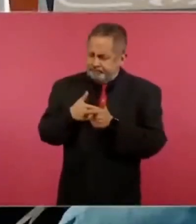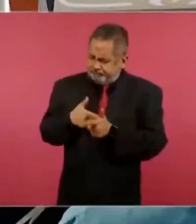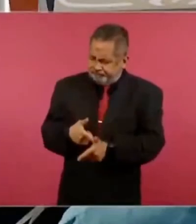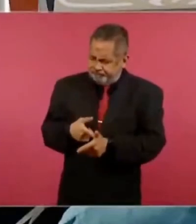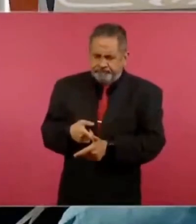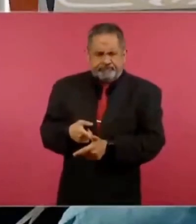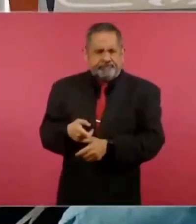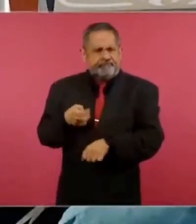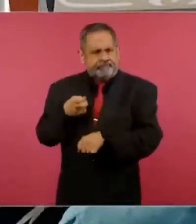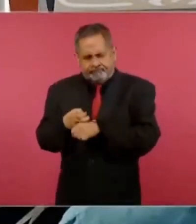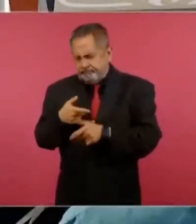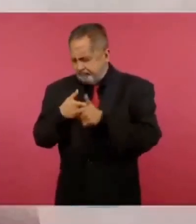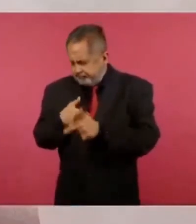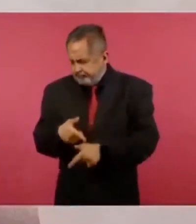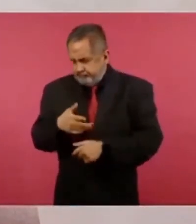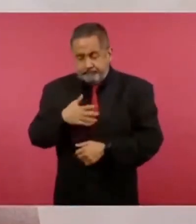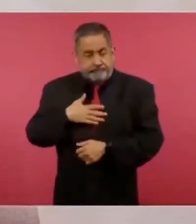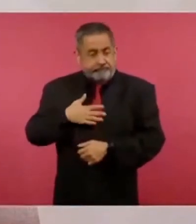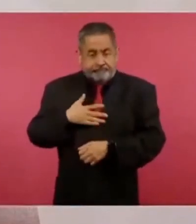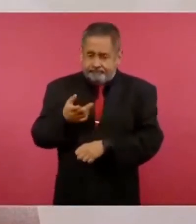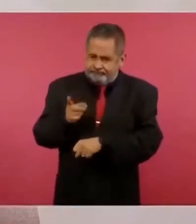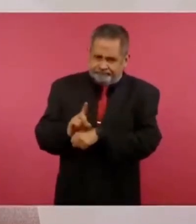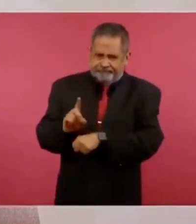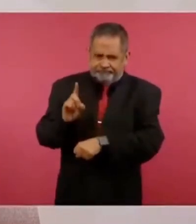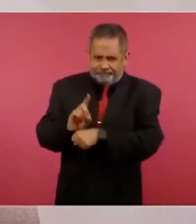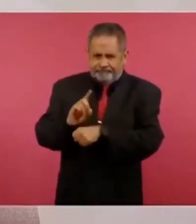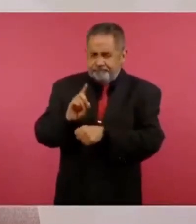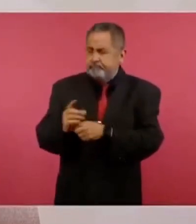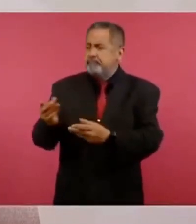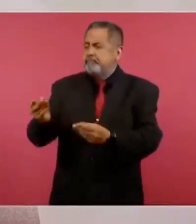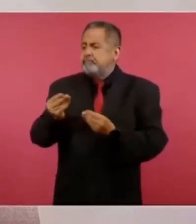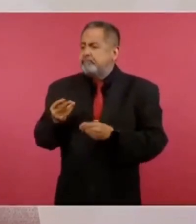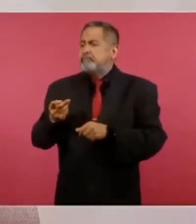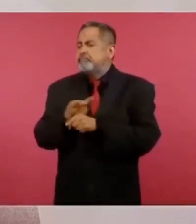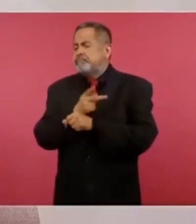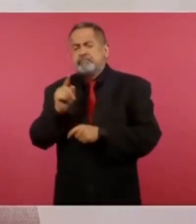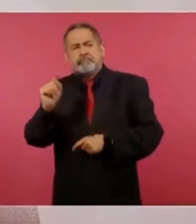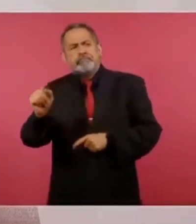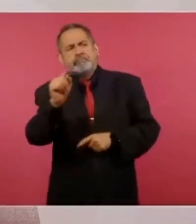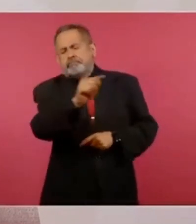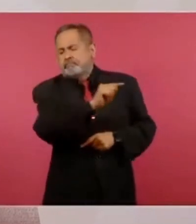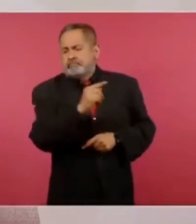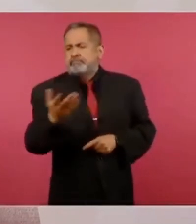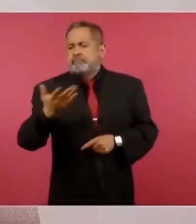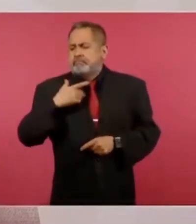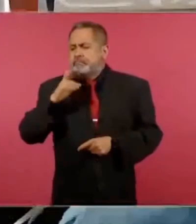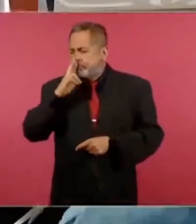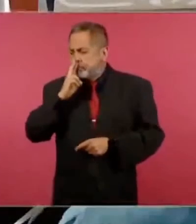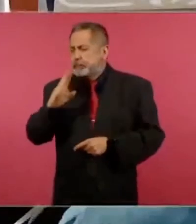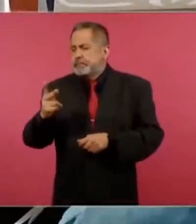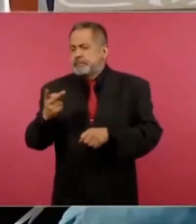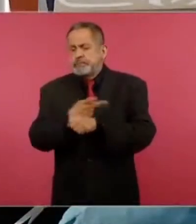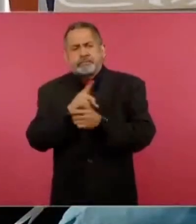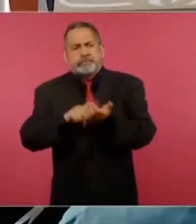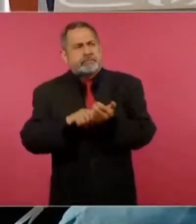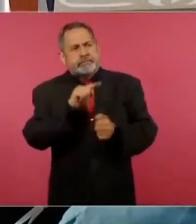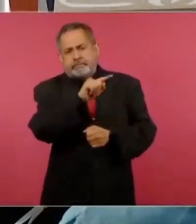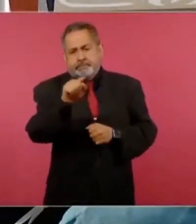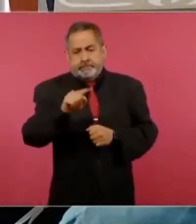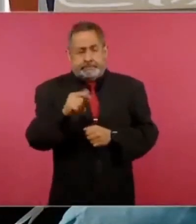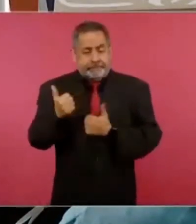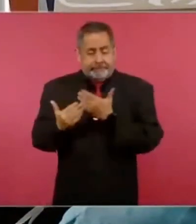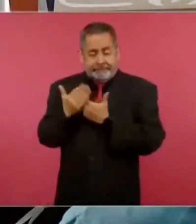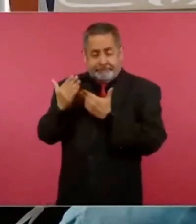perseverancia, porque yo todos los días recibo el parte, el reporte de lo sucedido en el país desde las 6 de